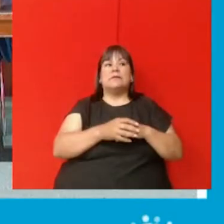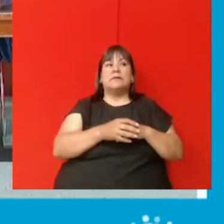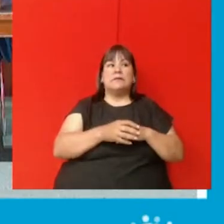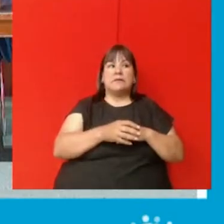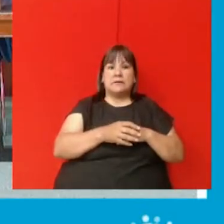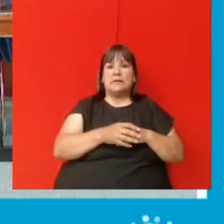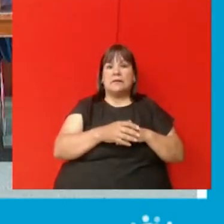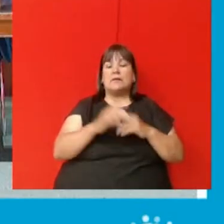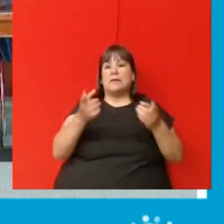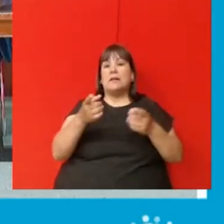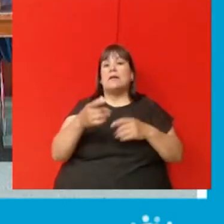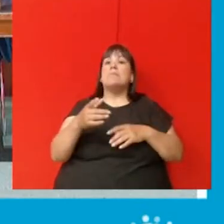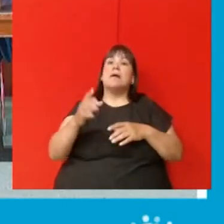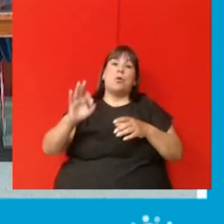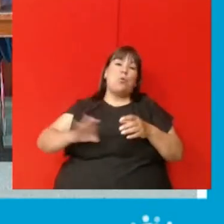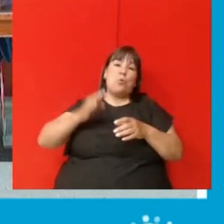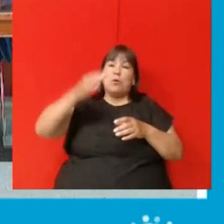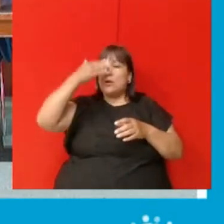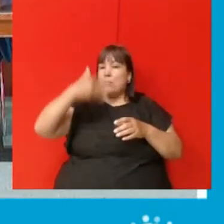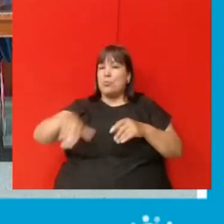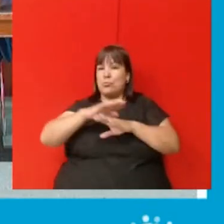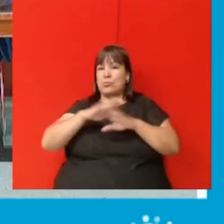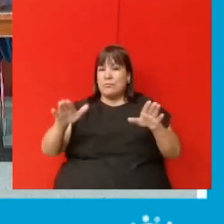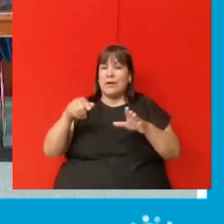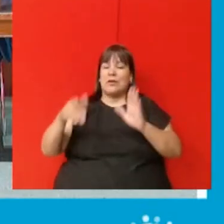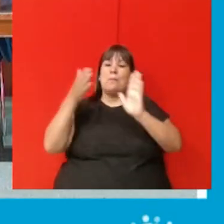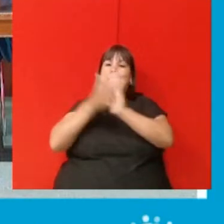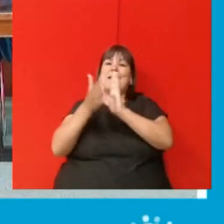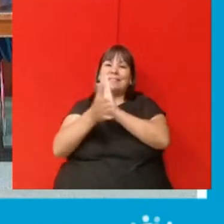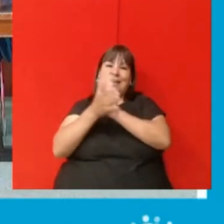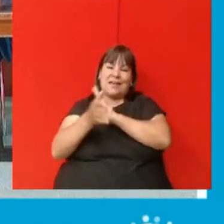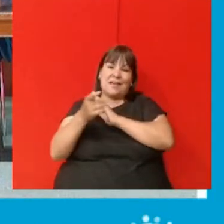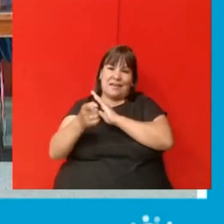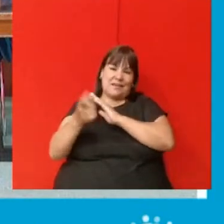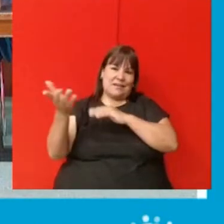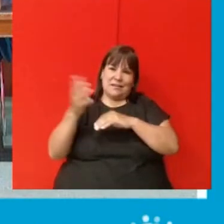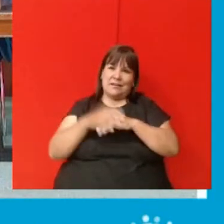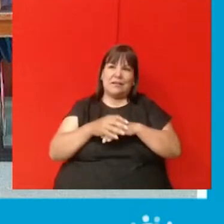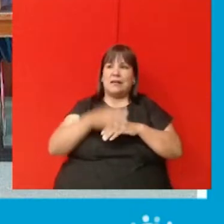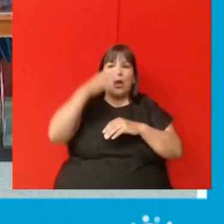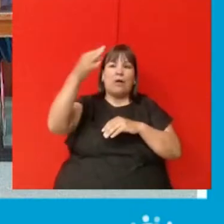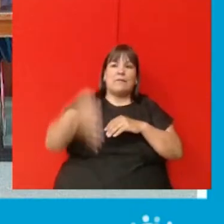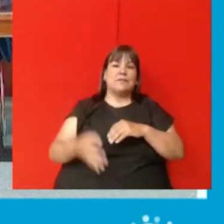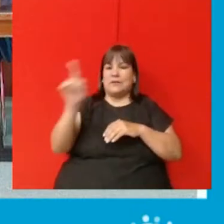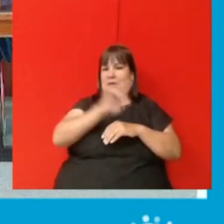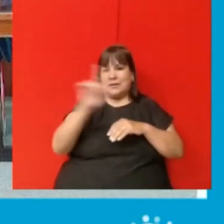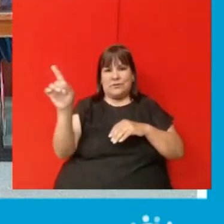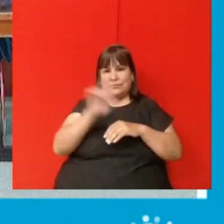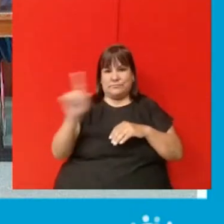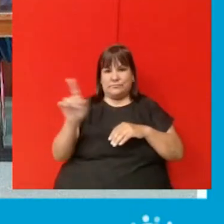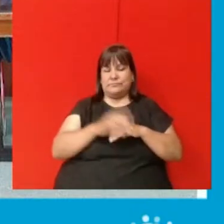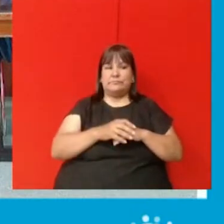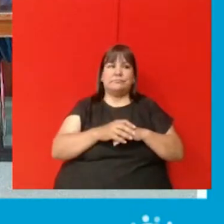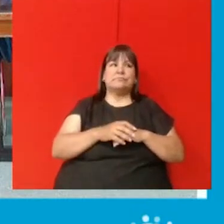es una materia del último año, pero es una materia optativa como lo es en la Universidad de Buenos Aires. Sí sé